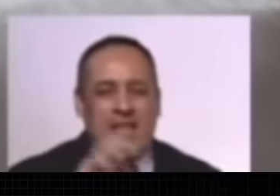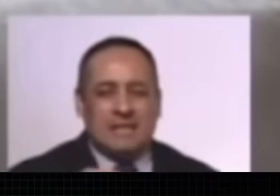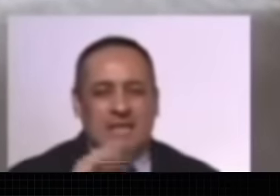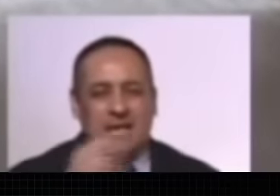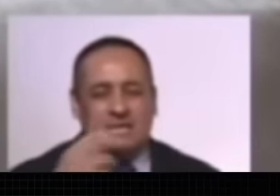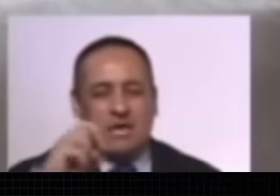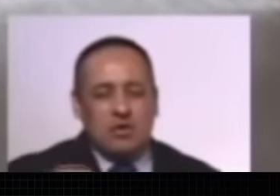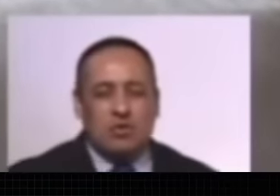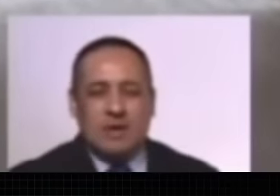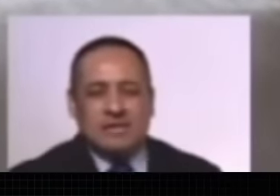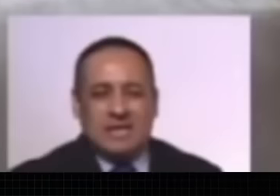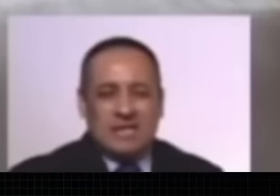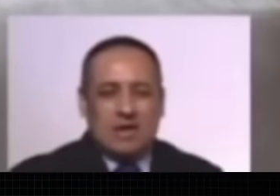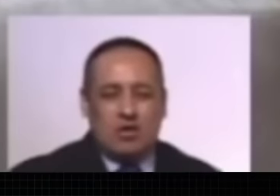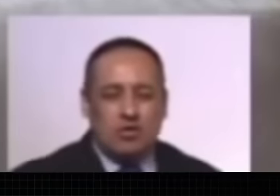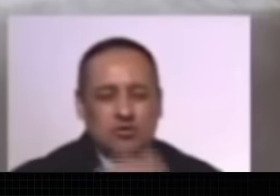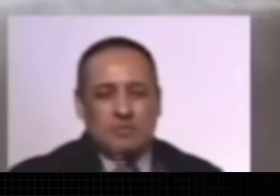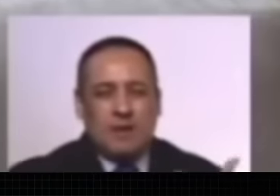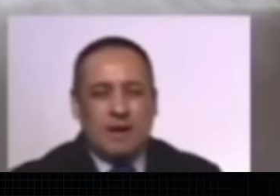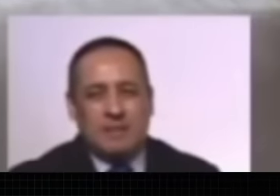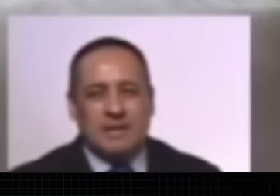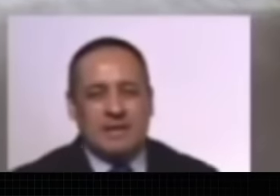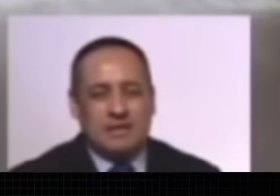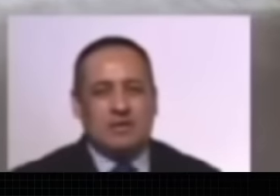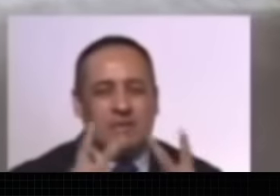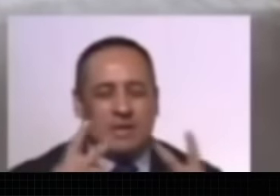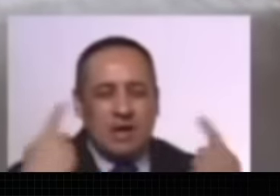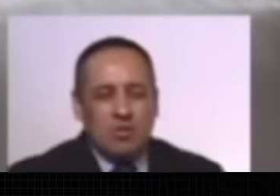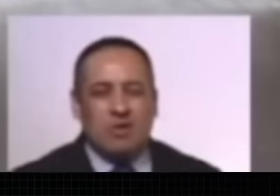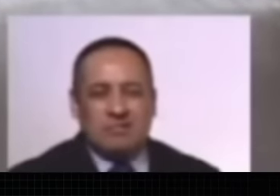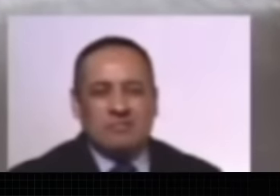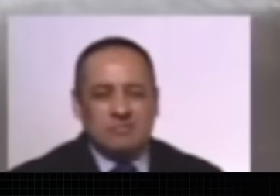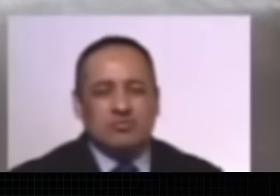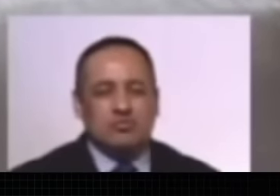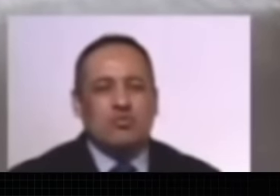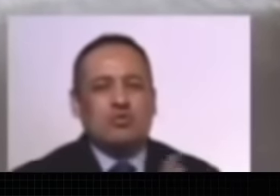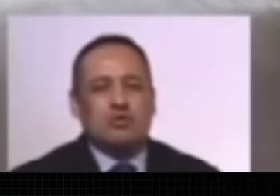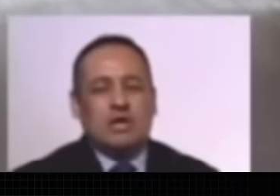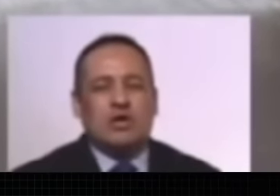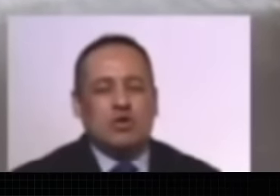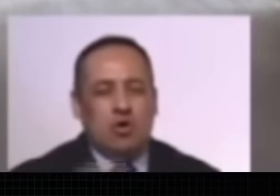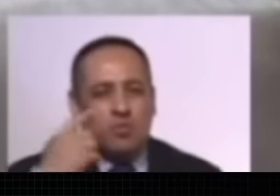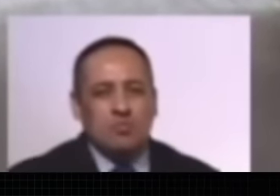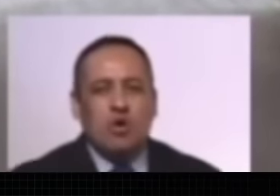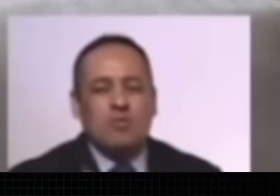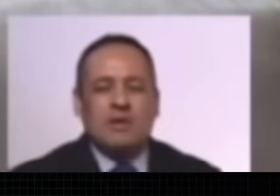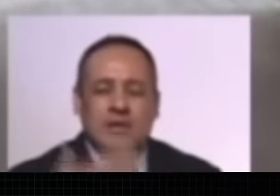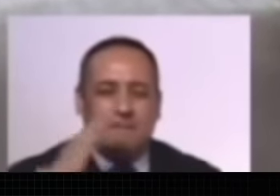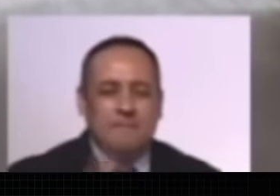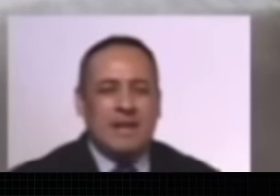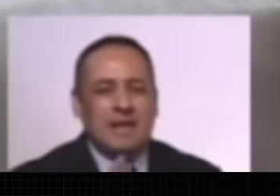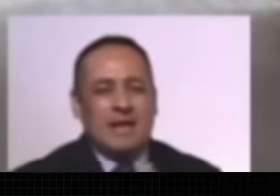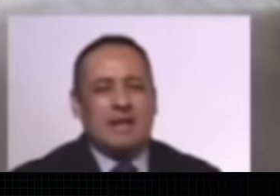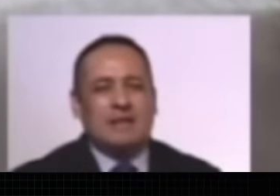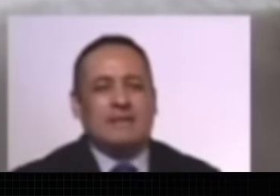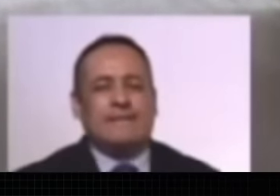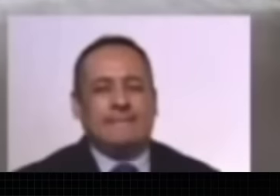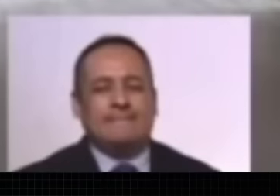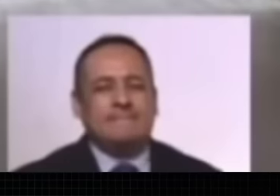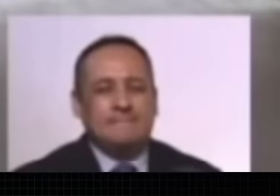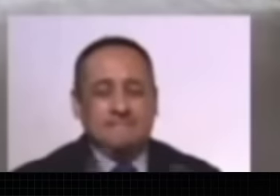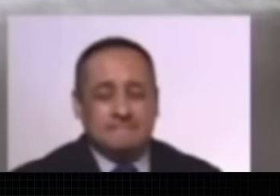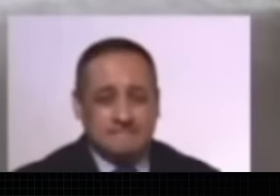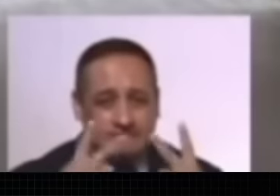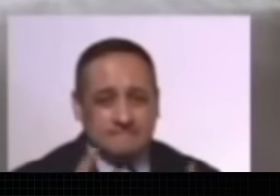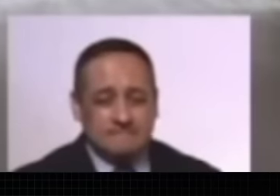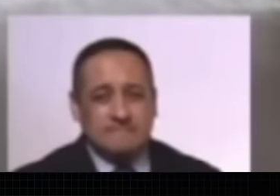lobby y enviar correitos intentando chantajear sus voluntades con proposiciones ilegales. ¿No se da